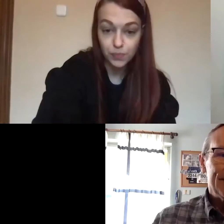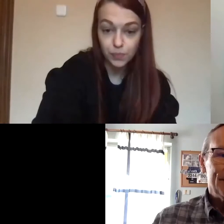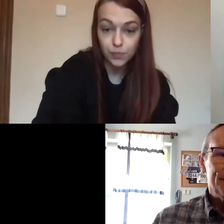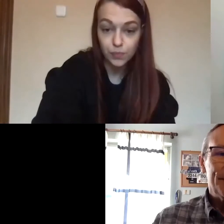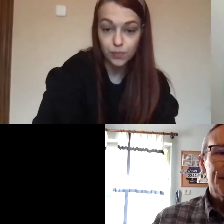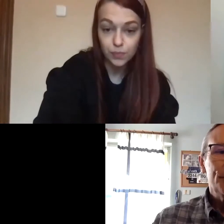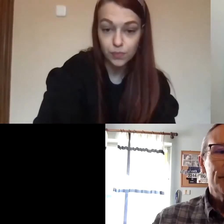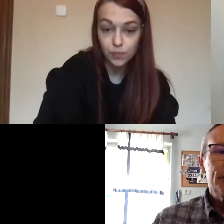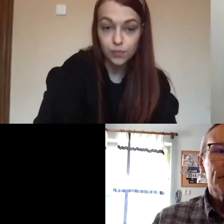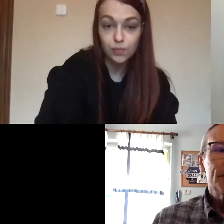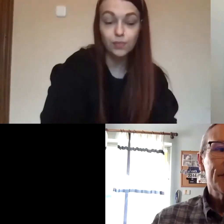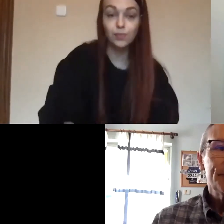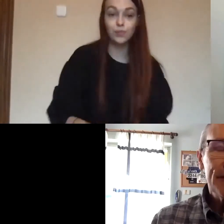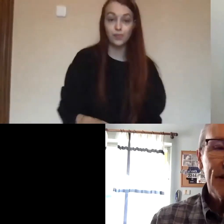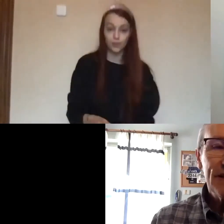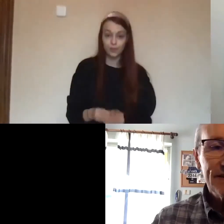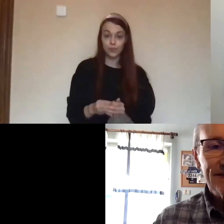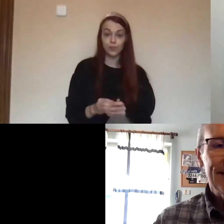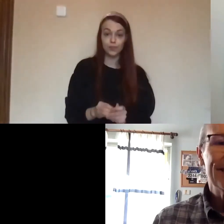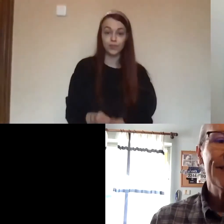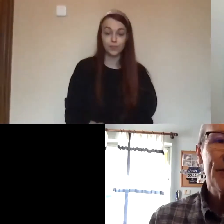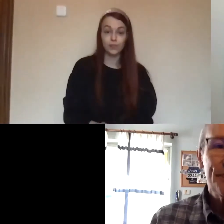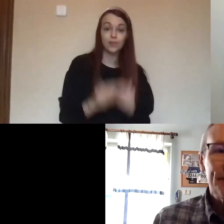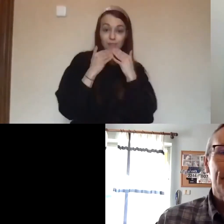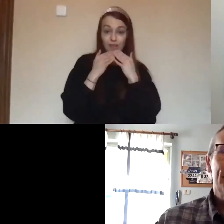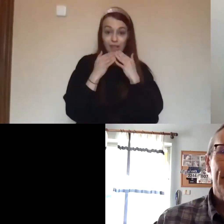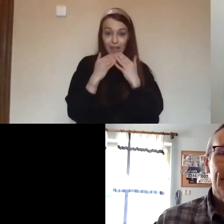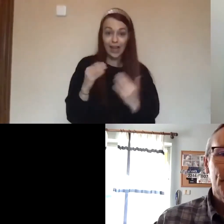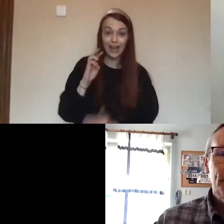Right. Thank you very much, Pilar. And Gracias,